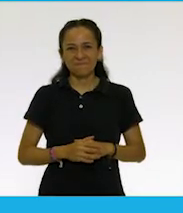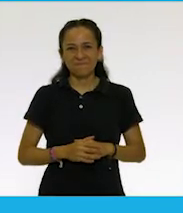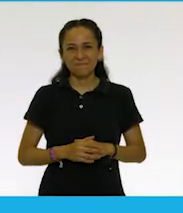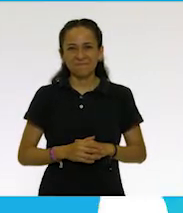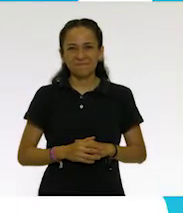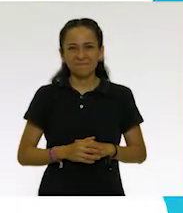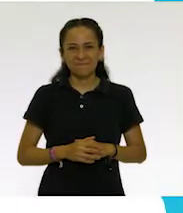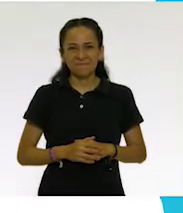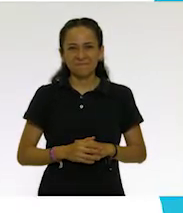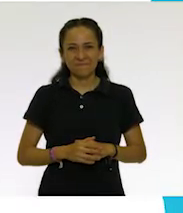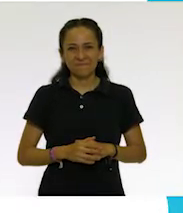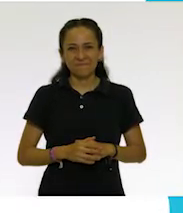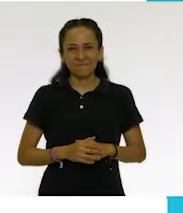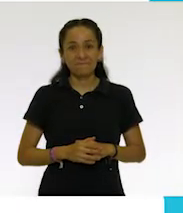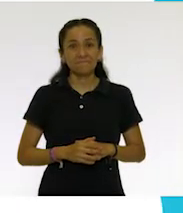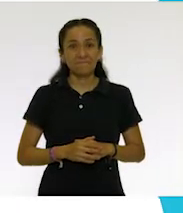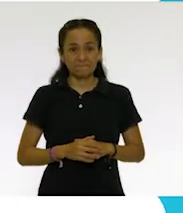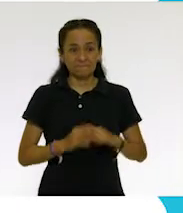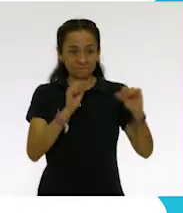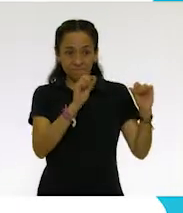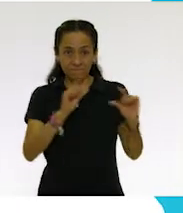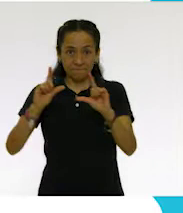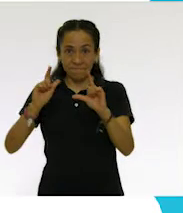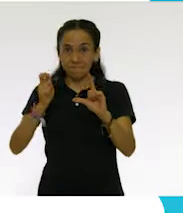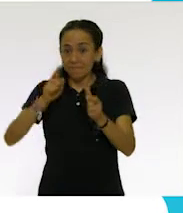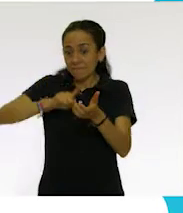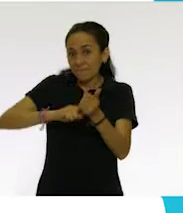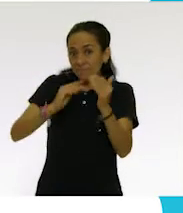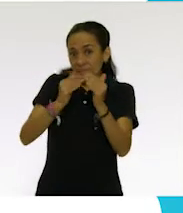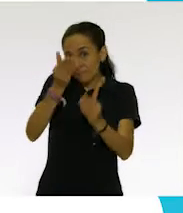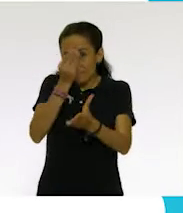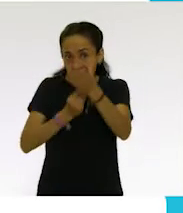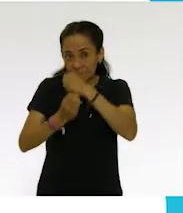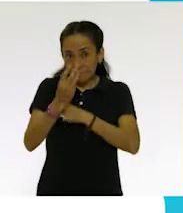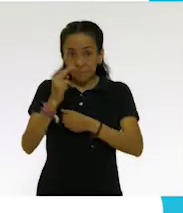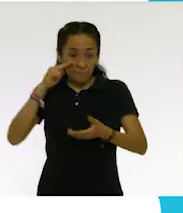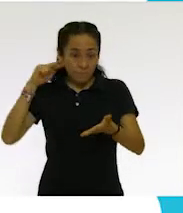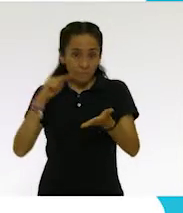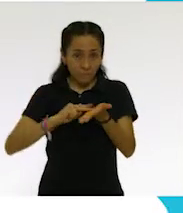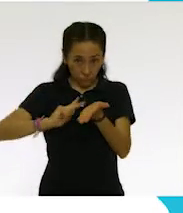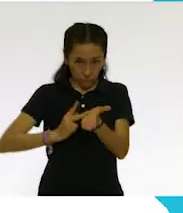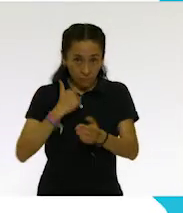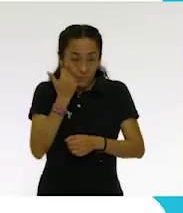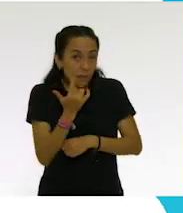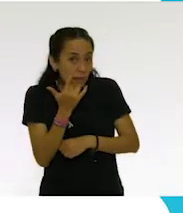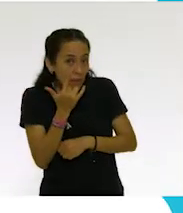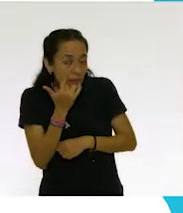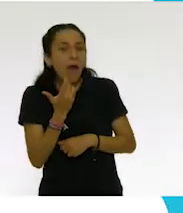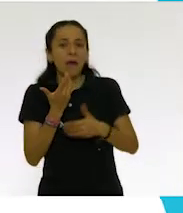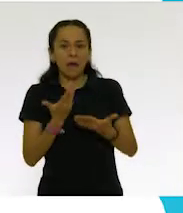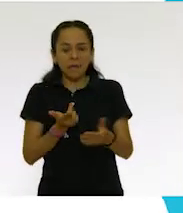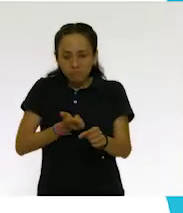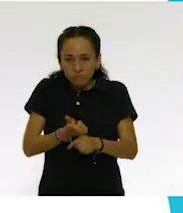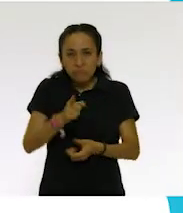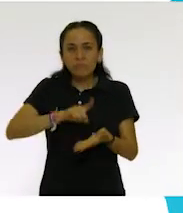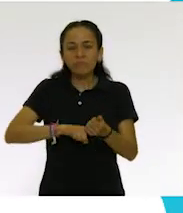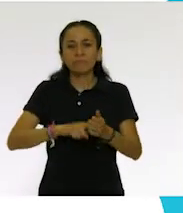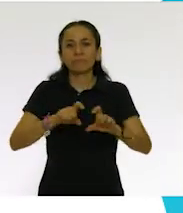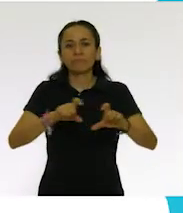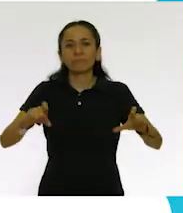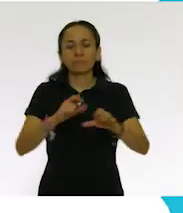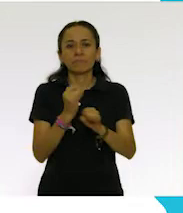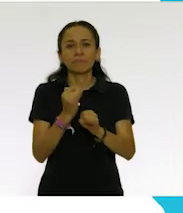conaliteg.cep.gob.mx. Si quieres volver a ver los programas de Aprende en Casa 3, los puedes encontrar en la siguiente liga,